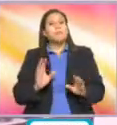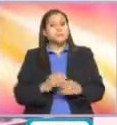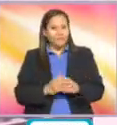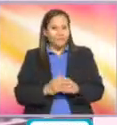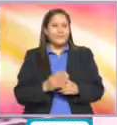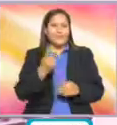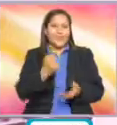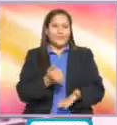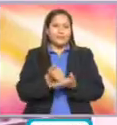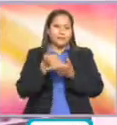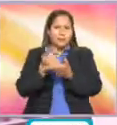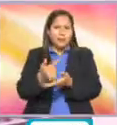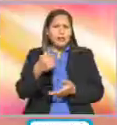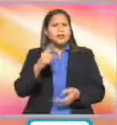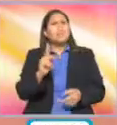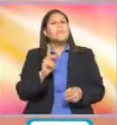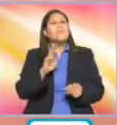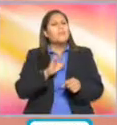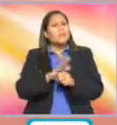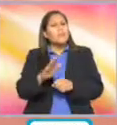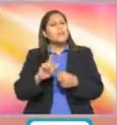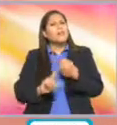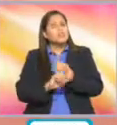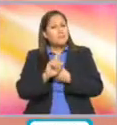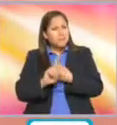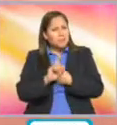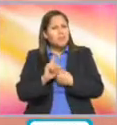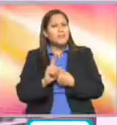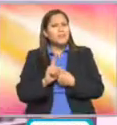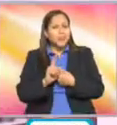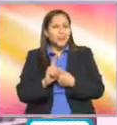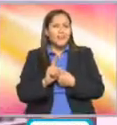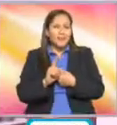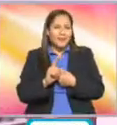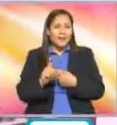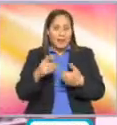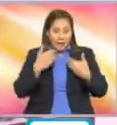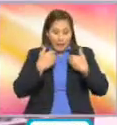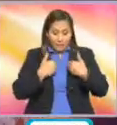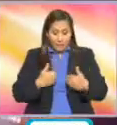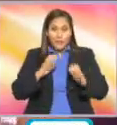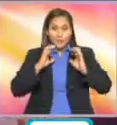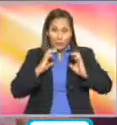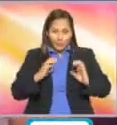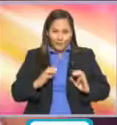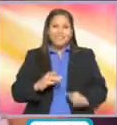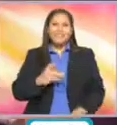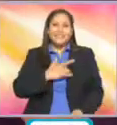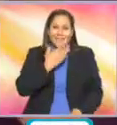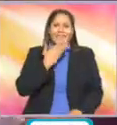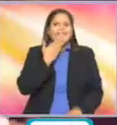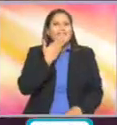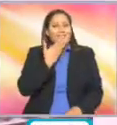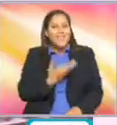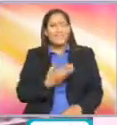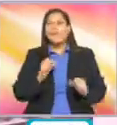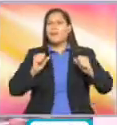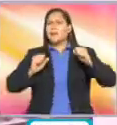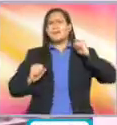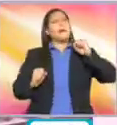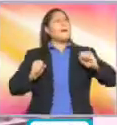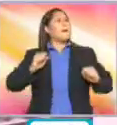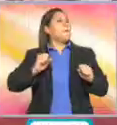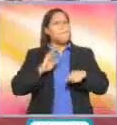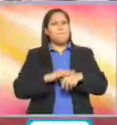lo va agarrando. Pero ¿cuáles son estos? Volvemos al punto de los beneficios, tanto la parte física, que va a ir sintiéndose mejor, con mayor